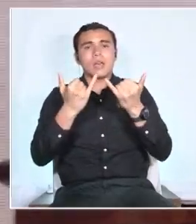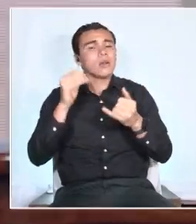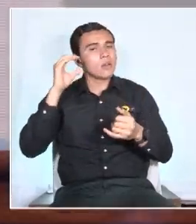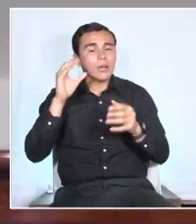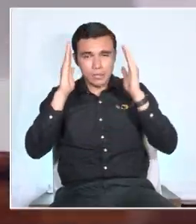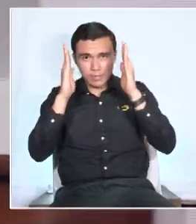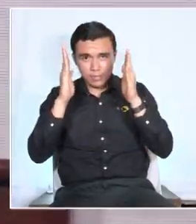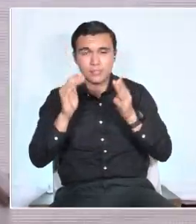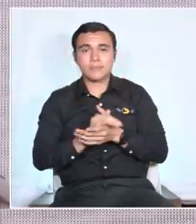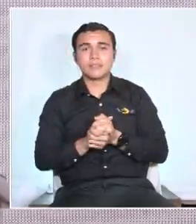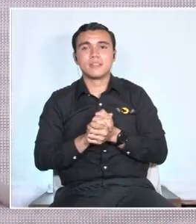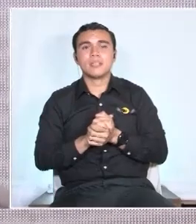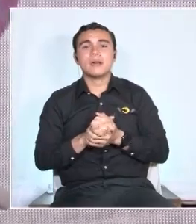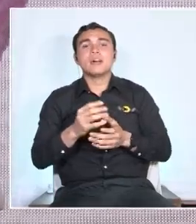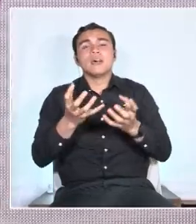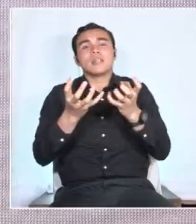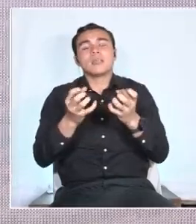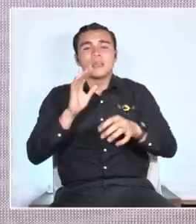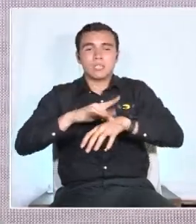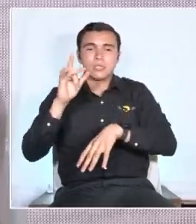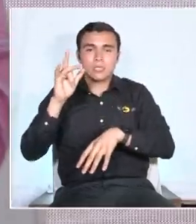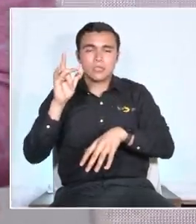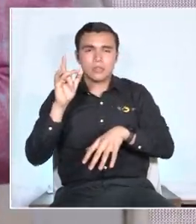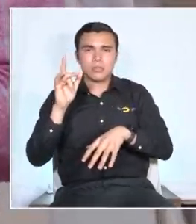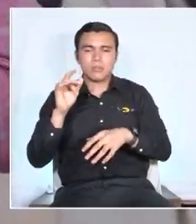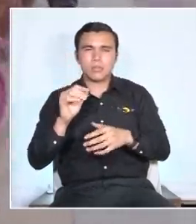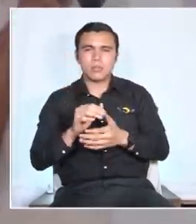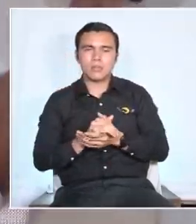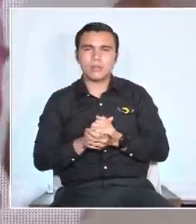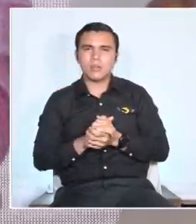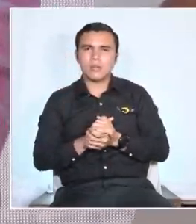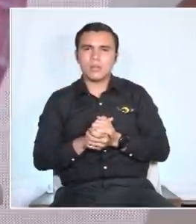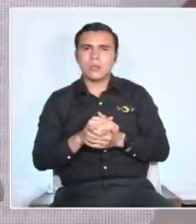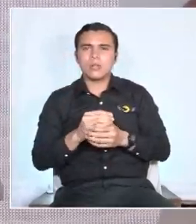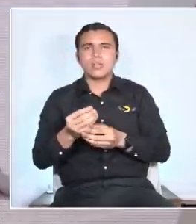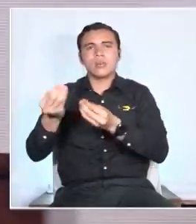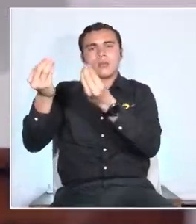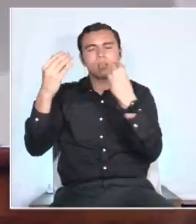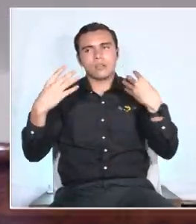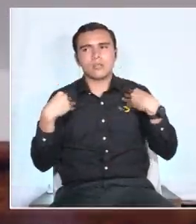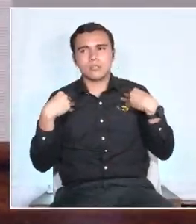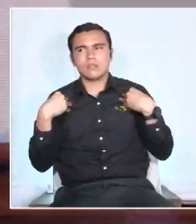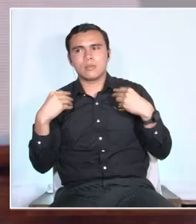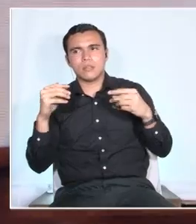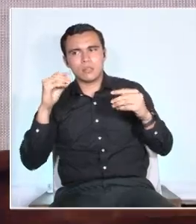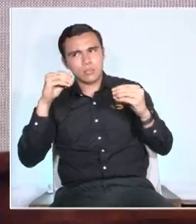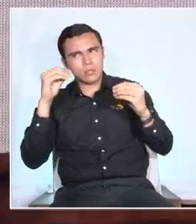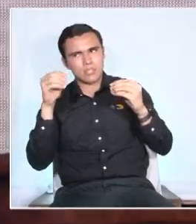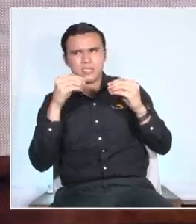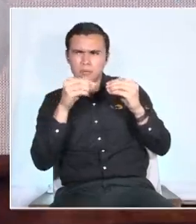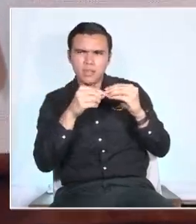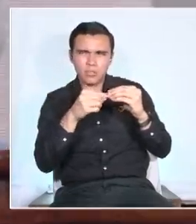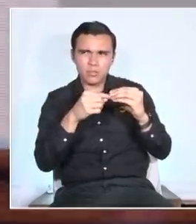bien. Quiero hacer un llamado específico y estoy recibiendo instrucciones de Dios a través del